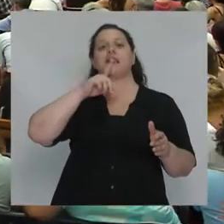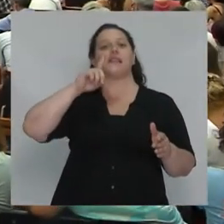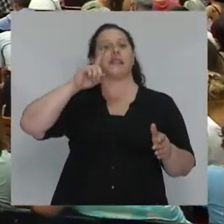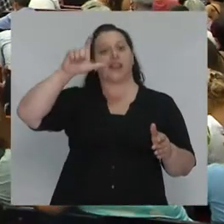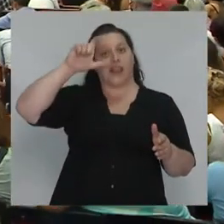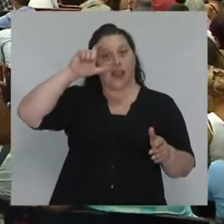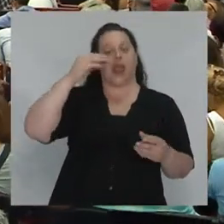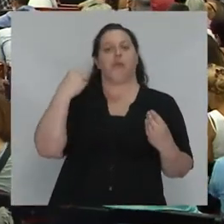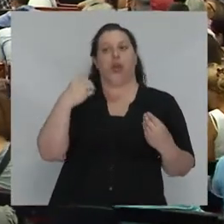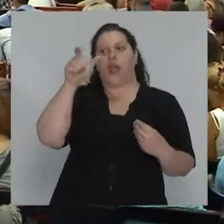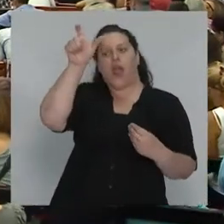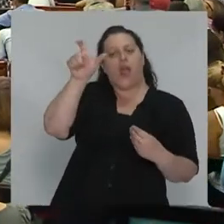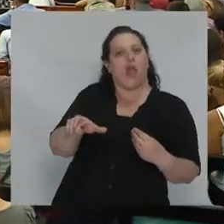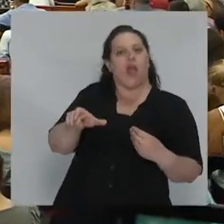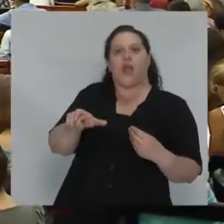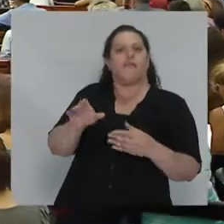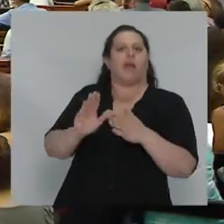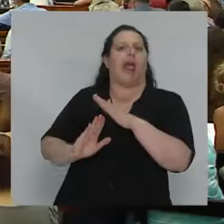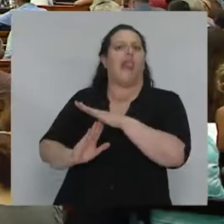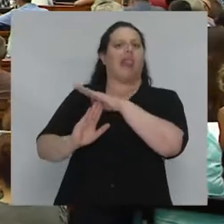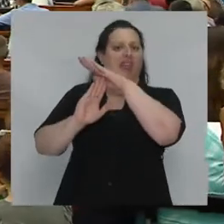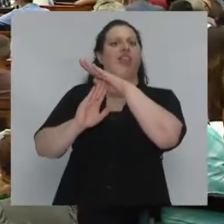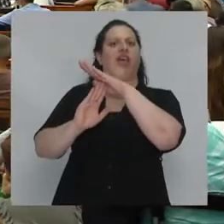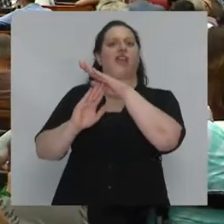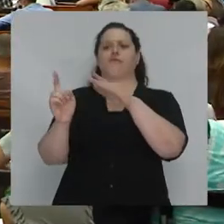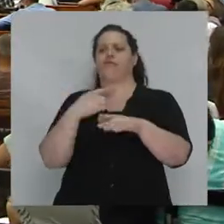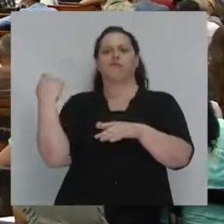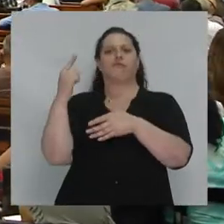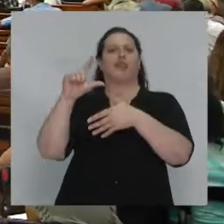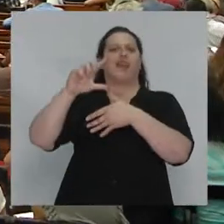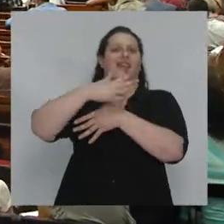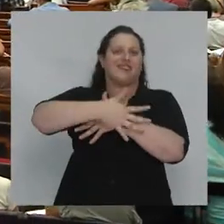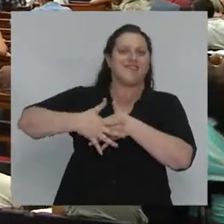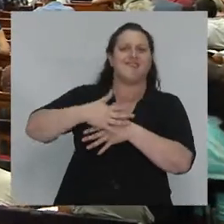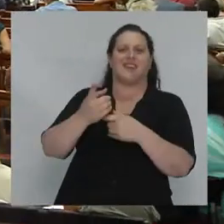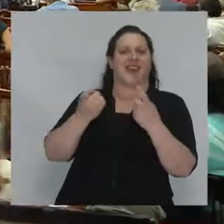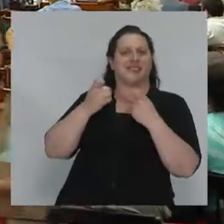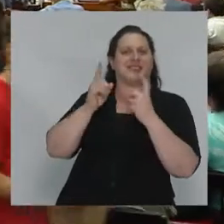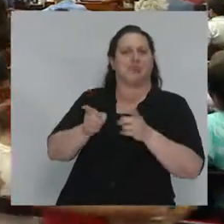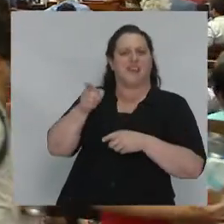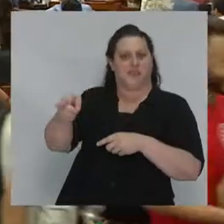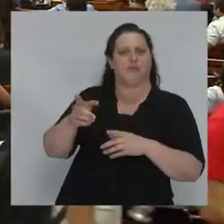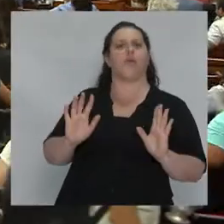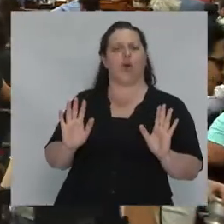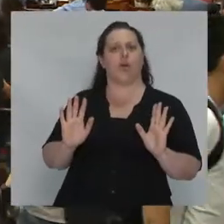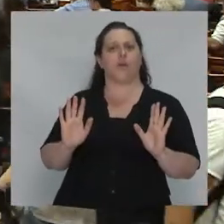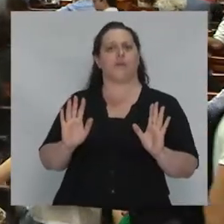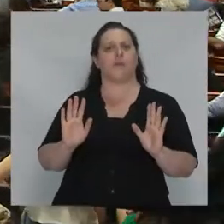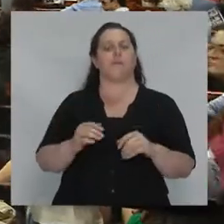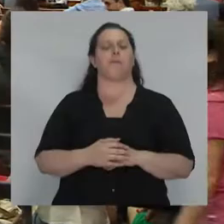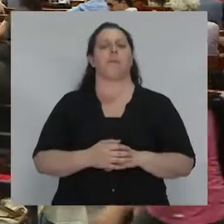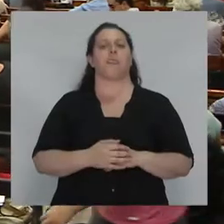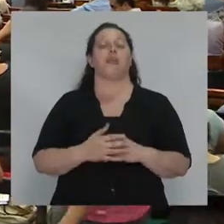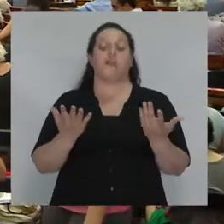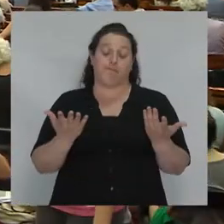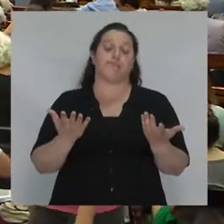el tipo de líderes y de figuras que necesita la región para reencontrarse a sí misma. Y